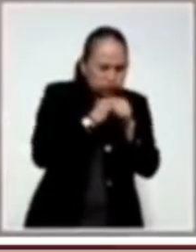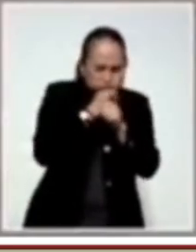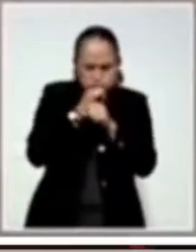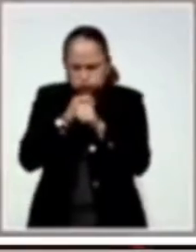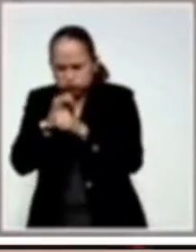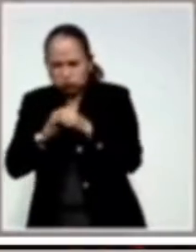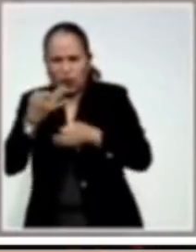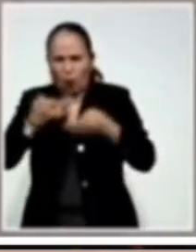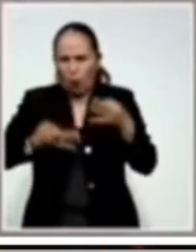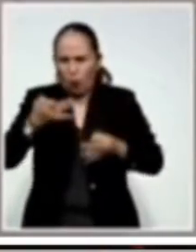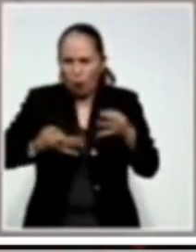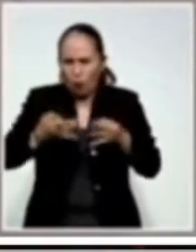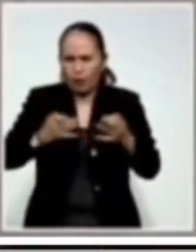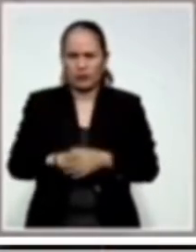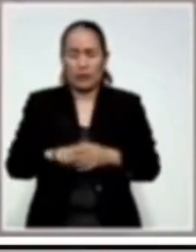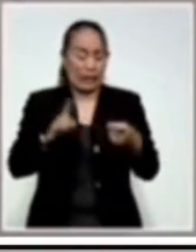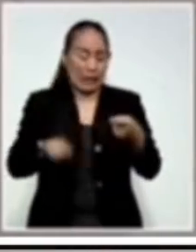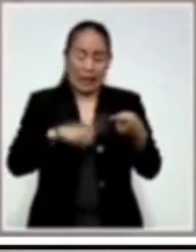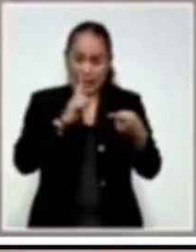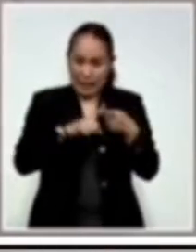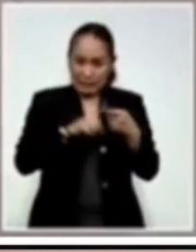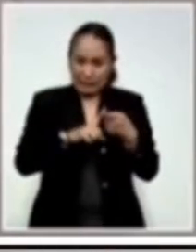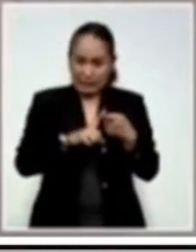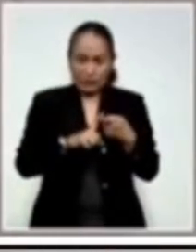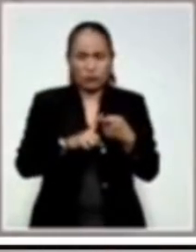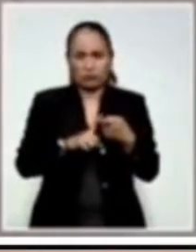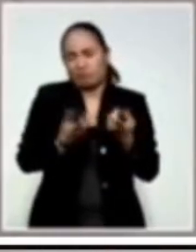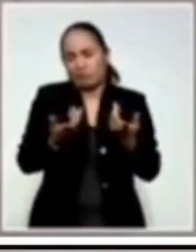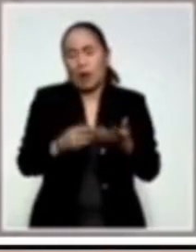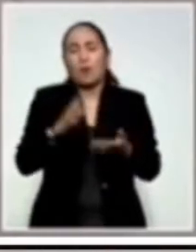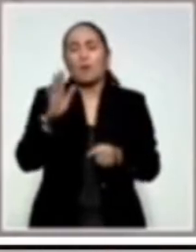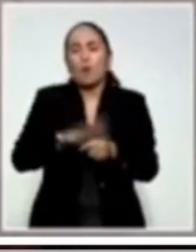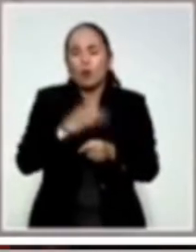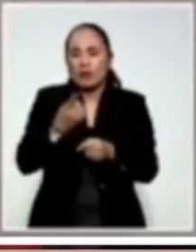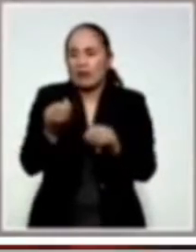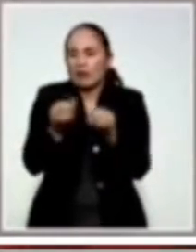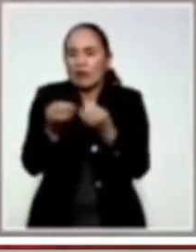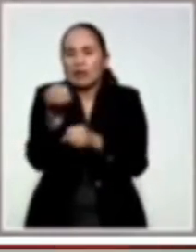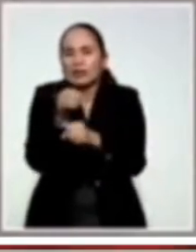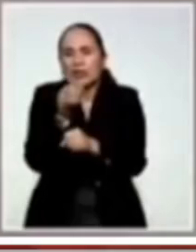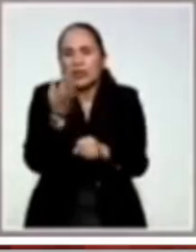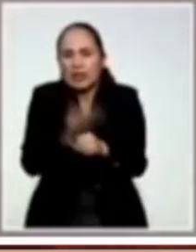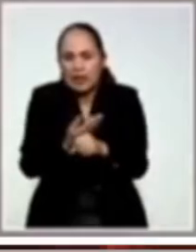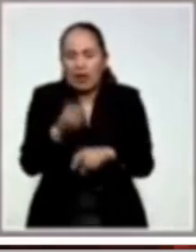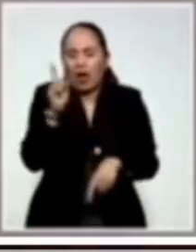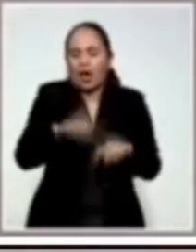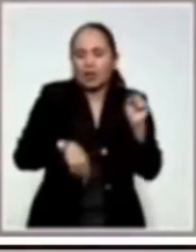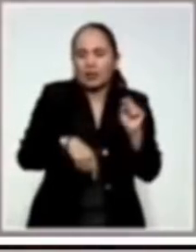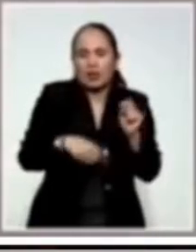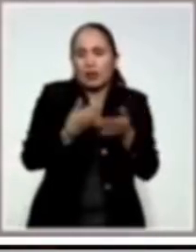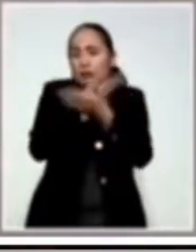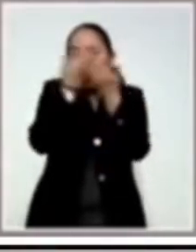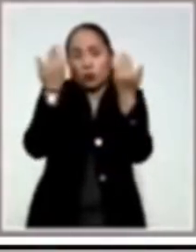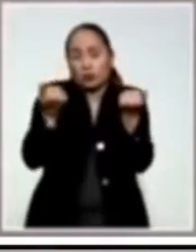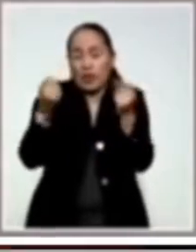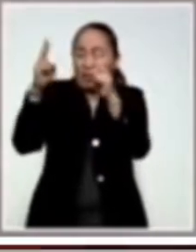primer tema, la verdad en este momento no tengo claro por qué se suspendió al secretario. Tenemos una gran cantidad de